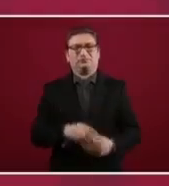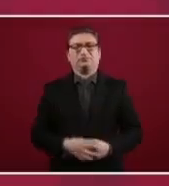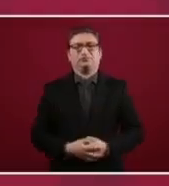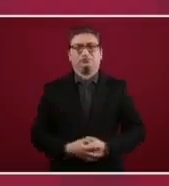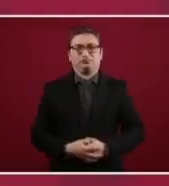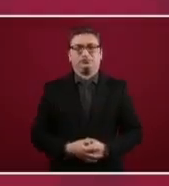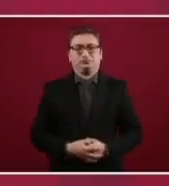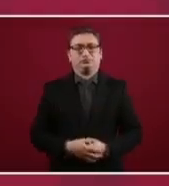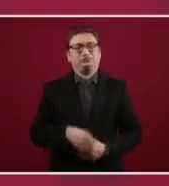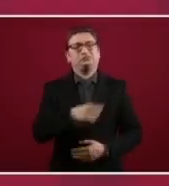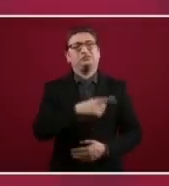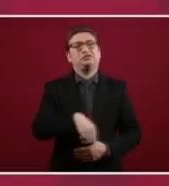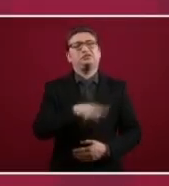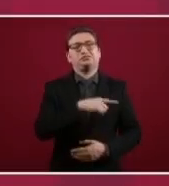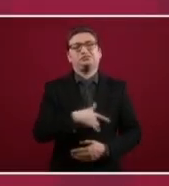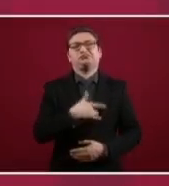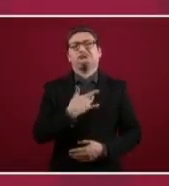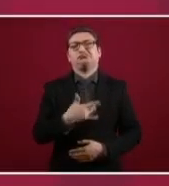estarían